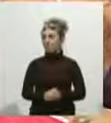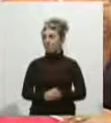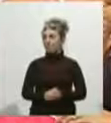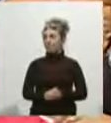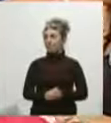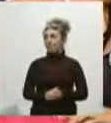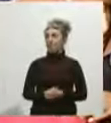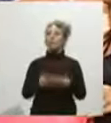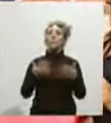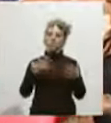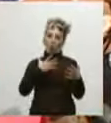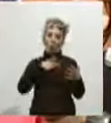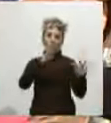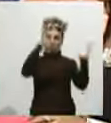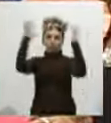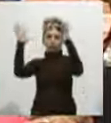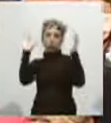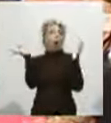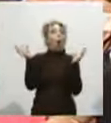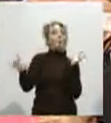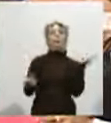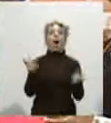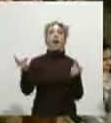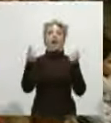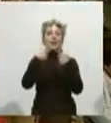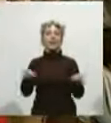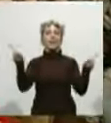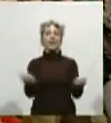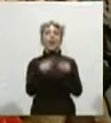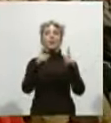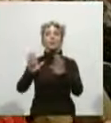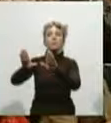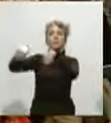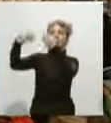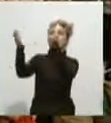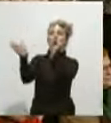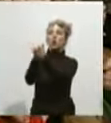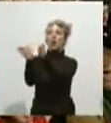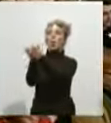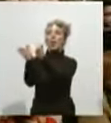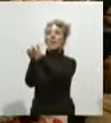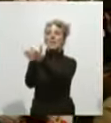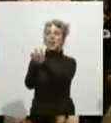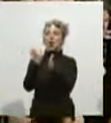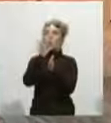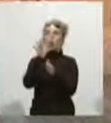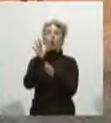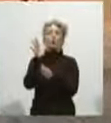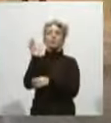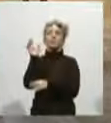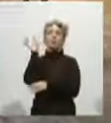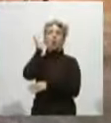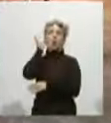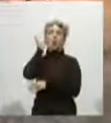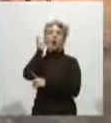Bien, podemos aplaudir, ¿eh? Podemos bailar con esta canción que nos regalan nuestros compañeros, que ciertamente es una de las divas del movimiento, no solamente